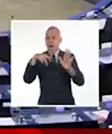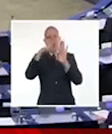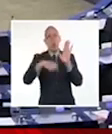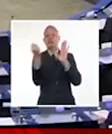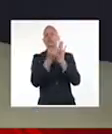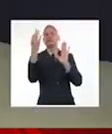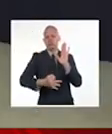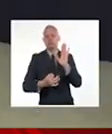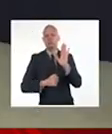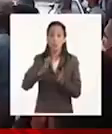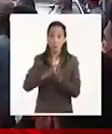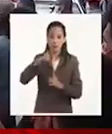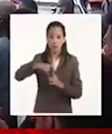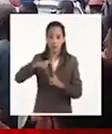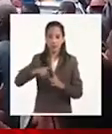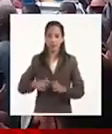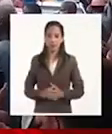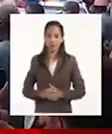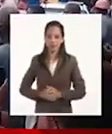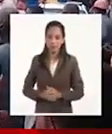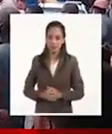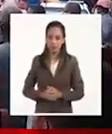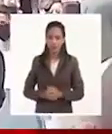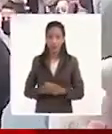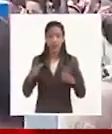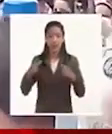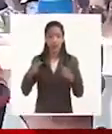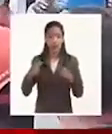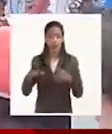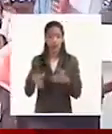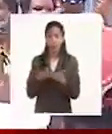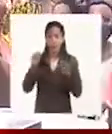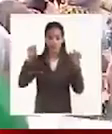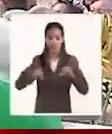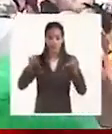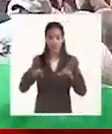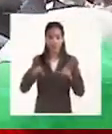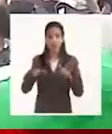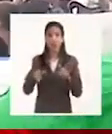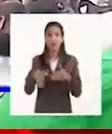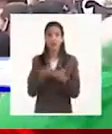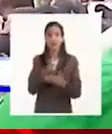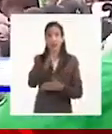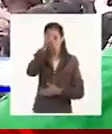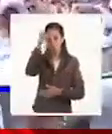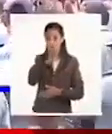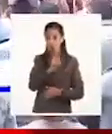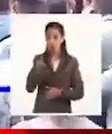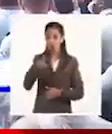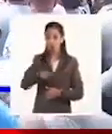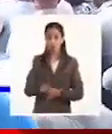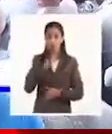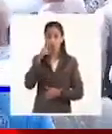decía, es una manera de, en mi opinión personal, de mantener vivo el tema del 11 de julio, que fue algo que fue, digamos,